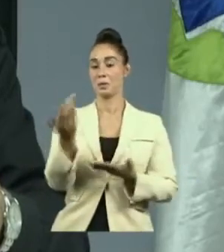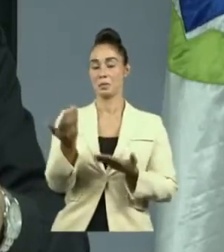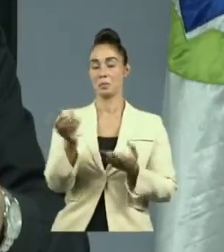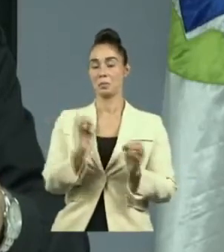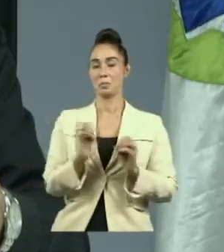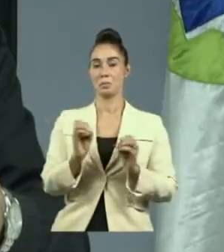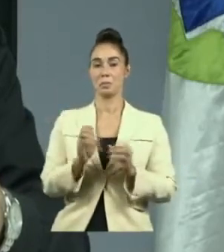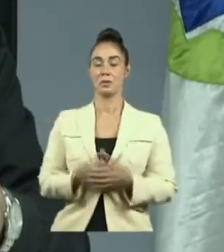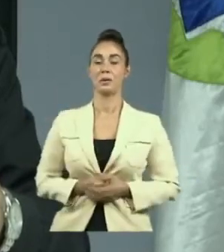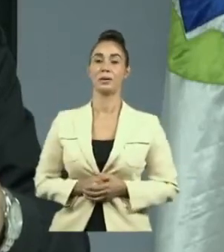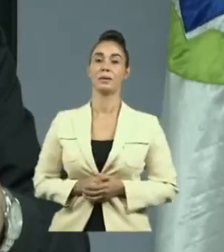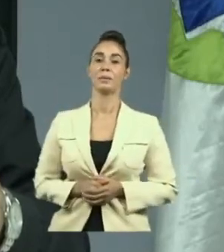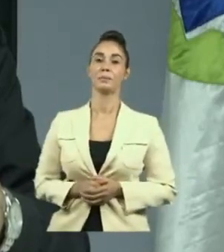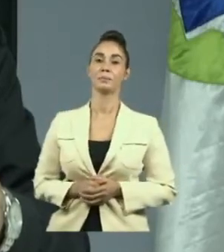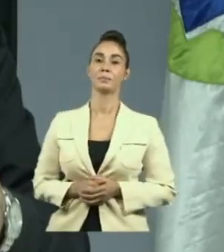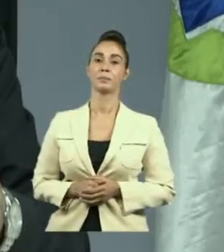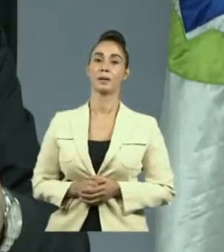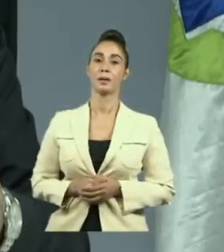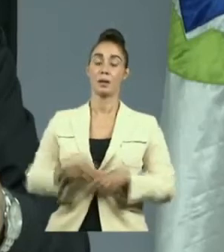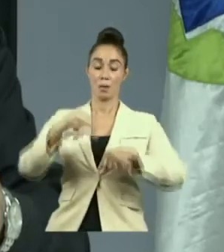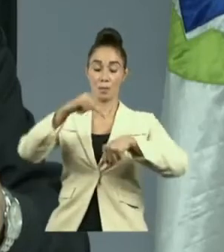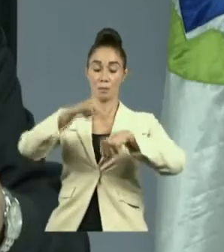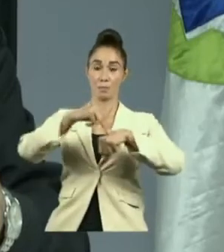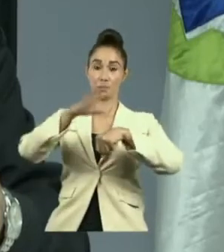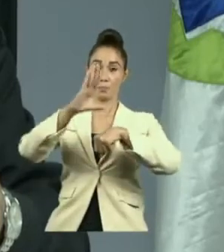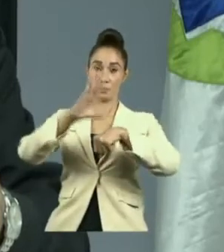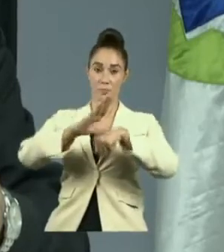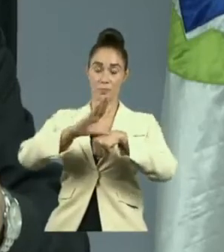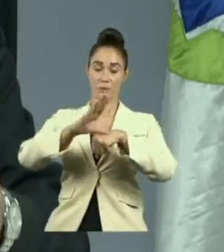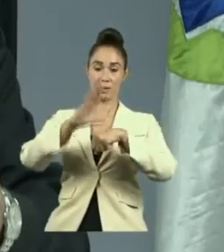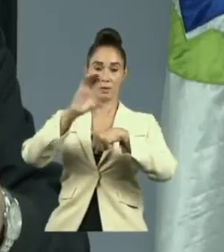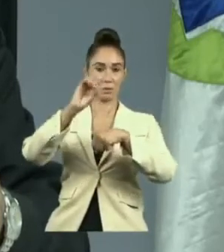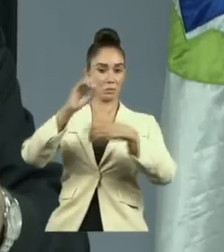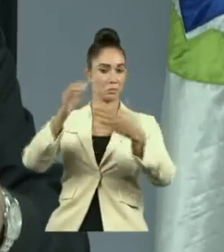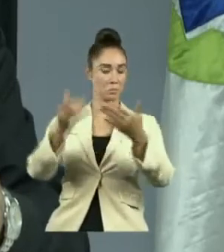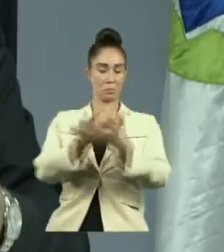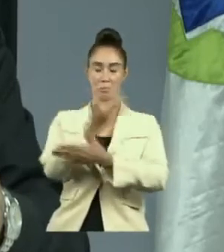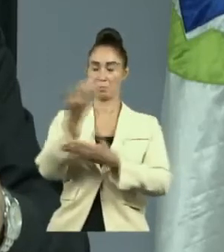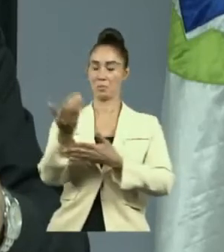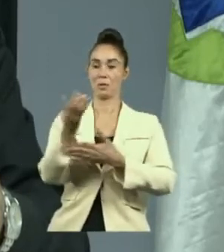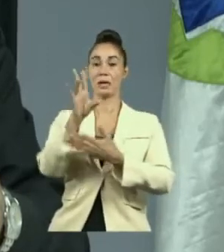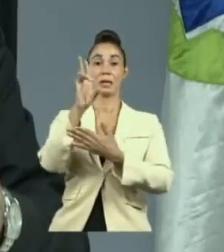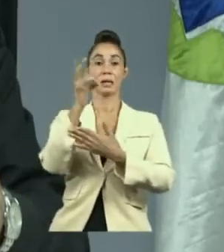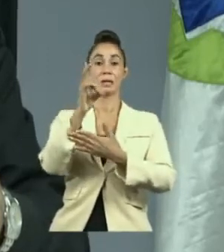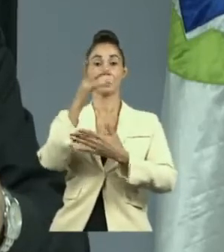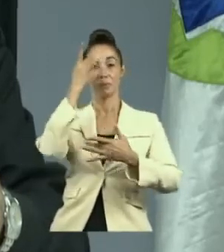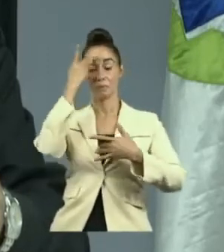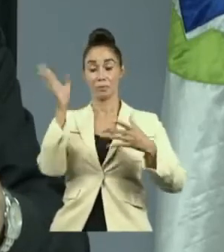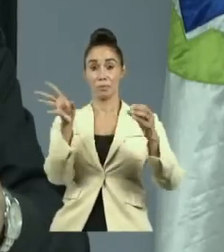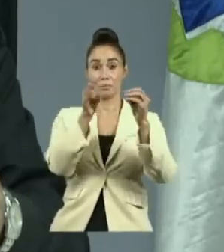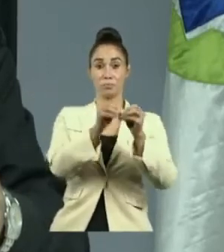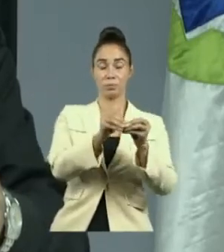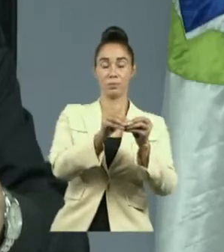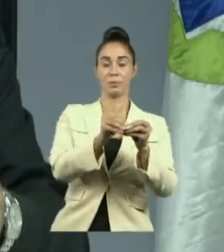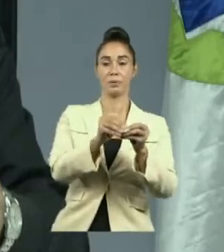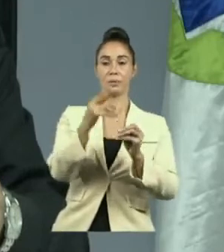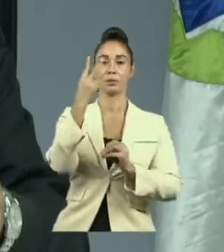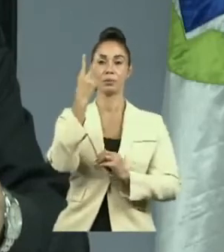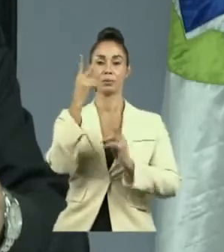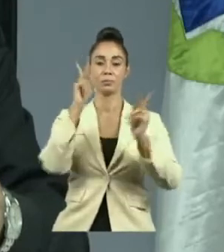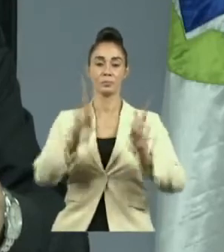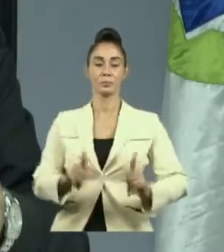fallecimiento montecristi 0 caso nuevo 17 acumula 22